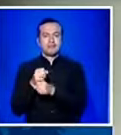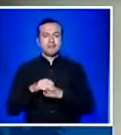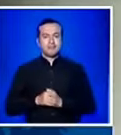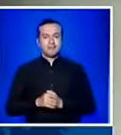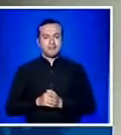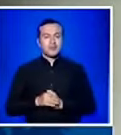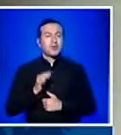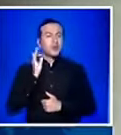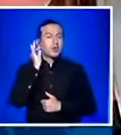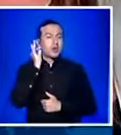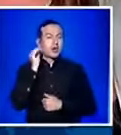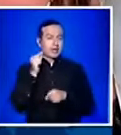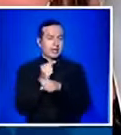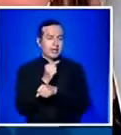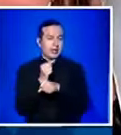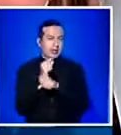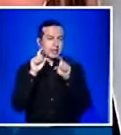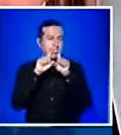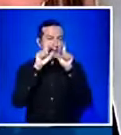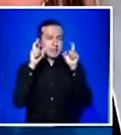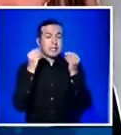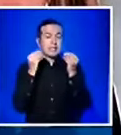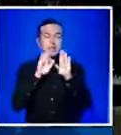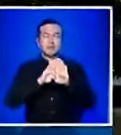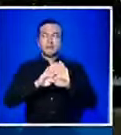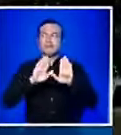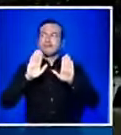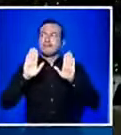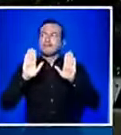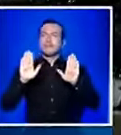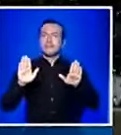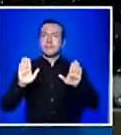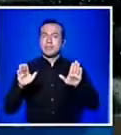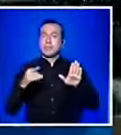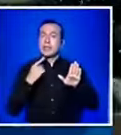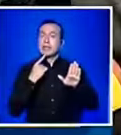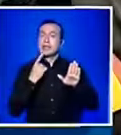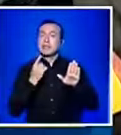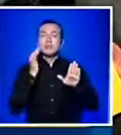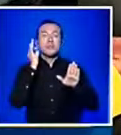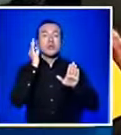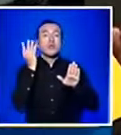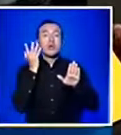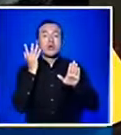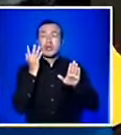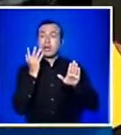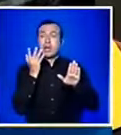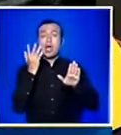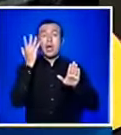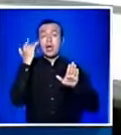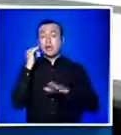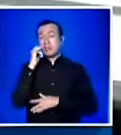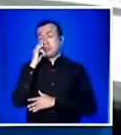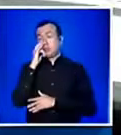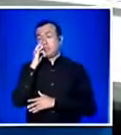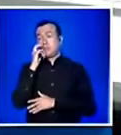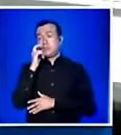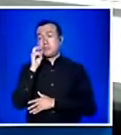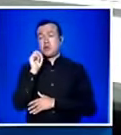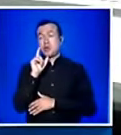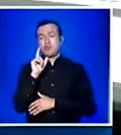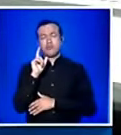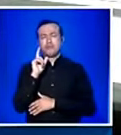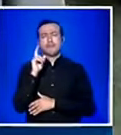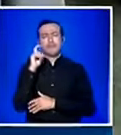Yasmín Escobar es gerente de una empresa que instala láminas de protección y cuenta que esto pasó de ser un lujo a una necesidad.